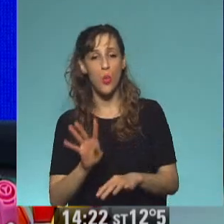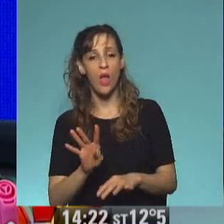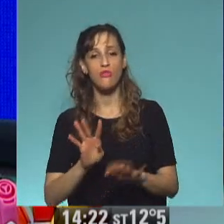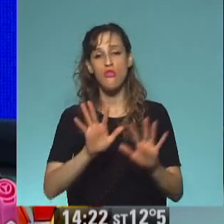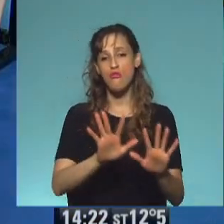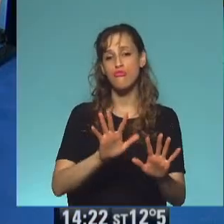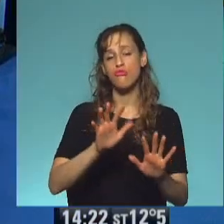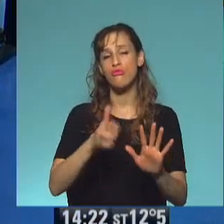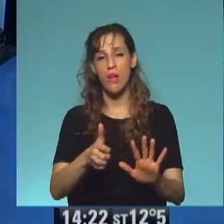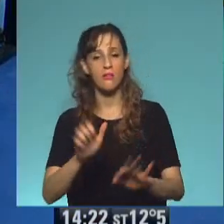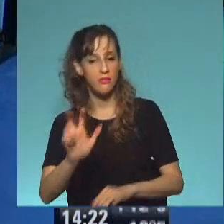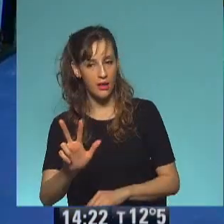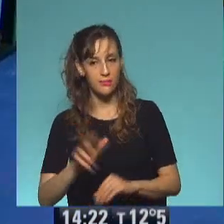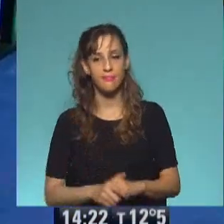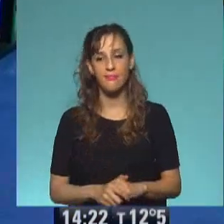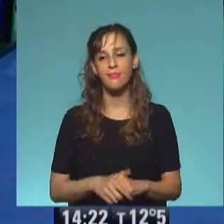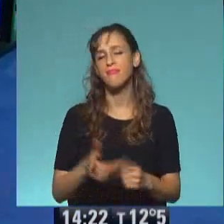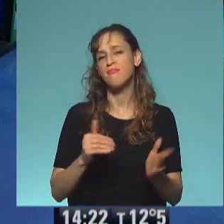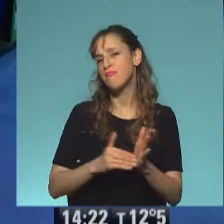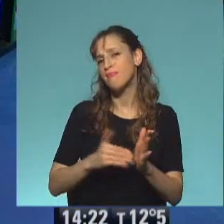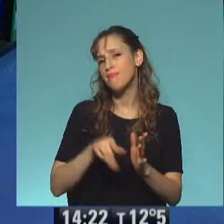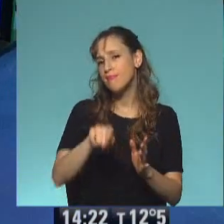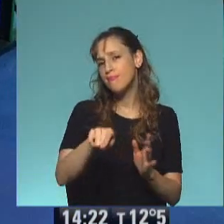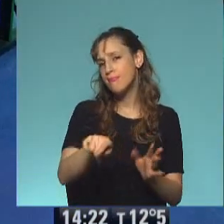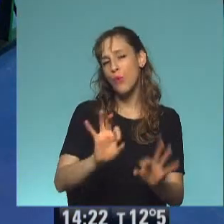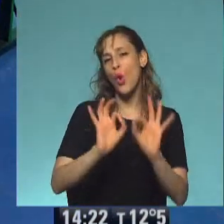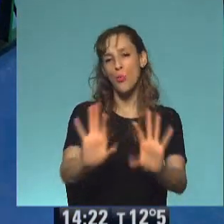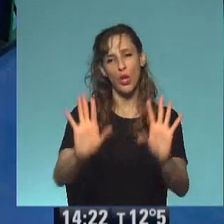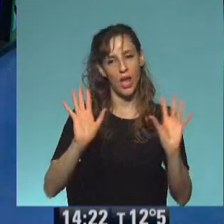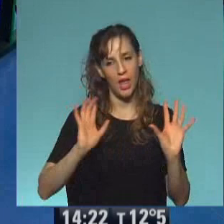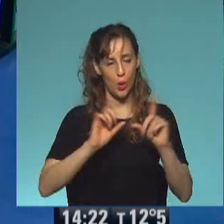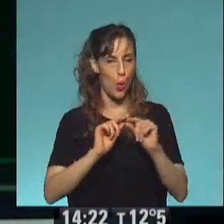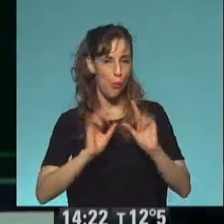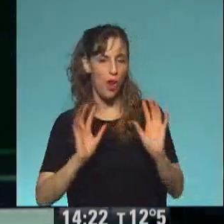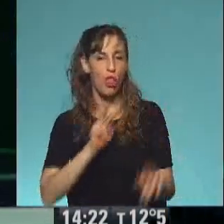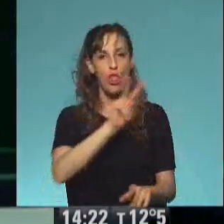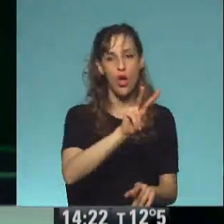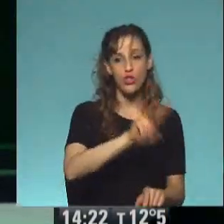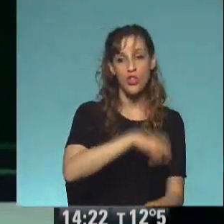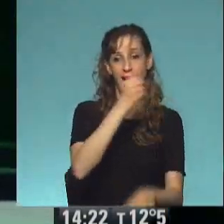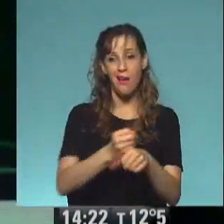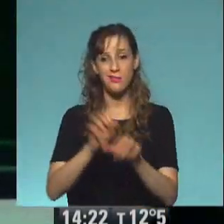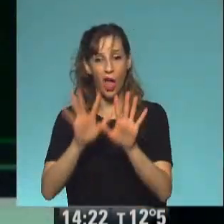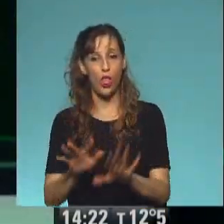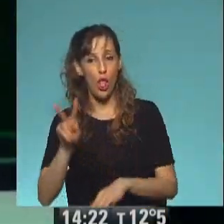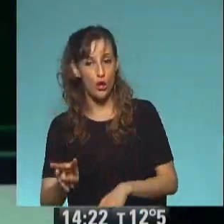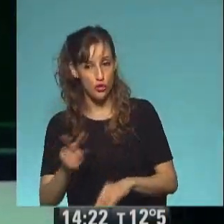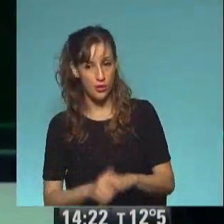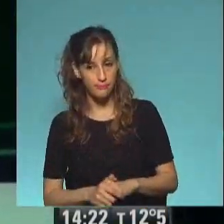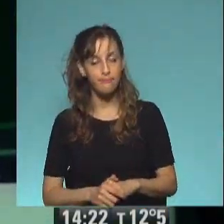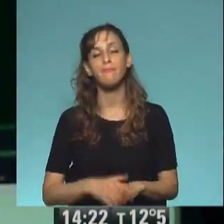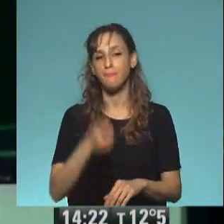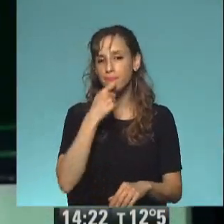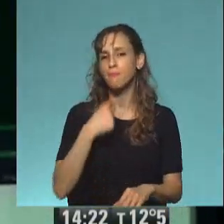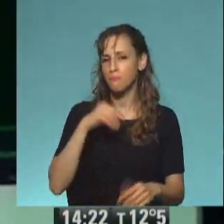3. Perfecto. Cada uno en casa eligió alguno entre que estaba entre el 2 y entre el 2 y los escribió en su tablero. Ahí está. Yo elegí